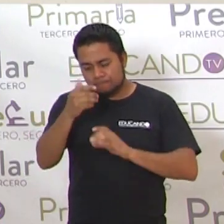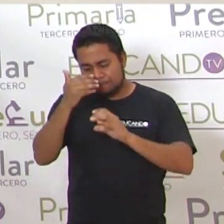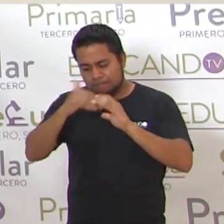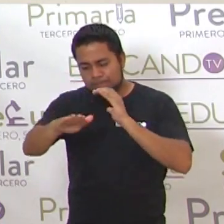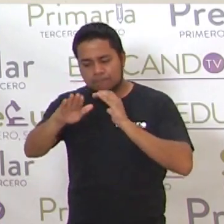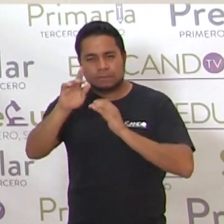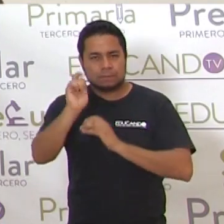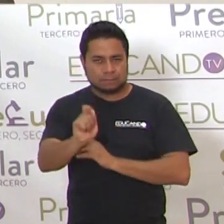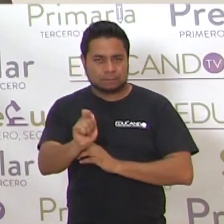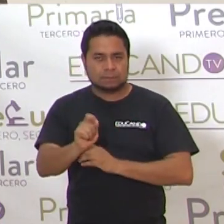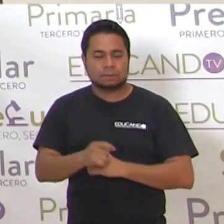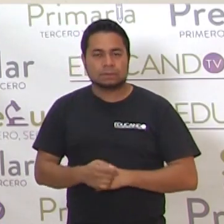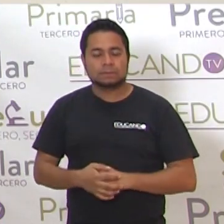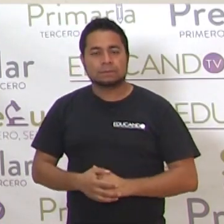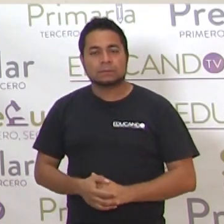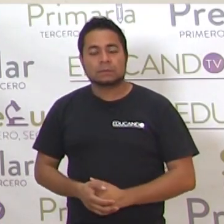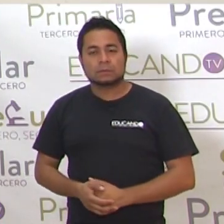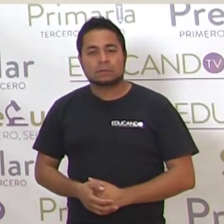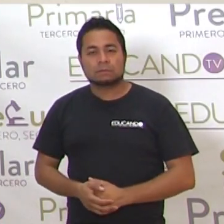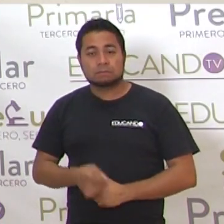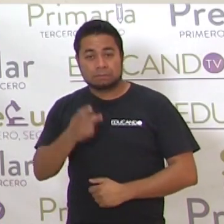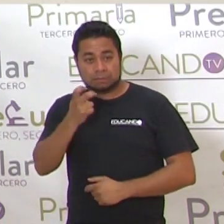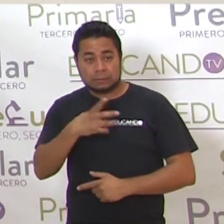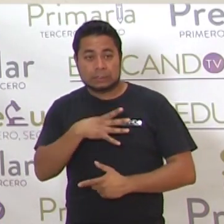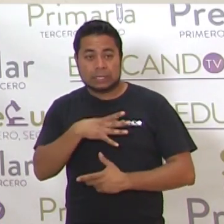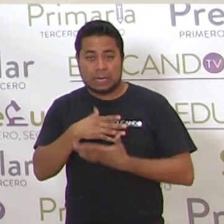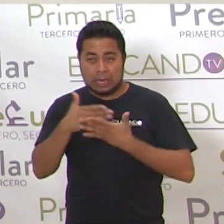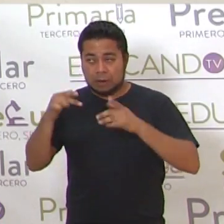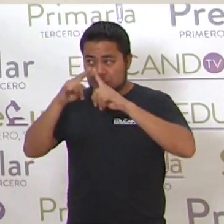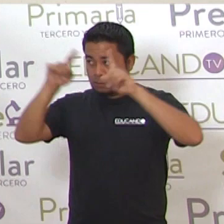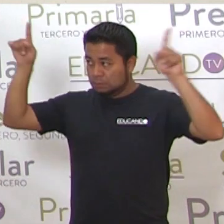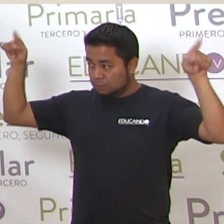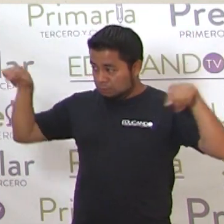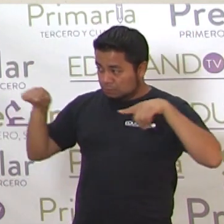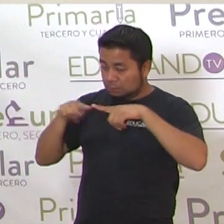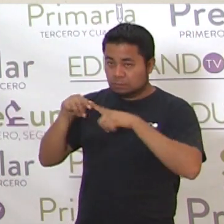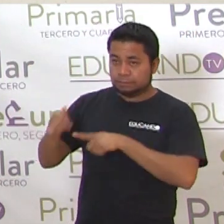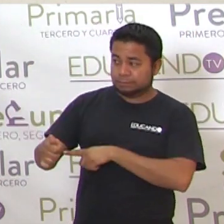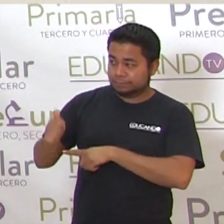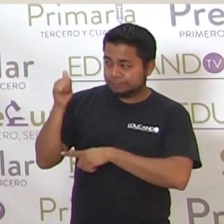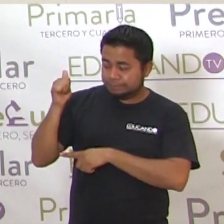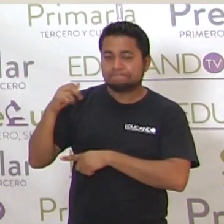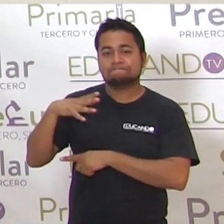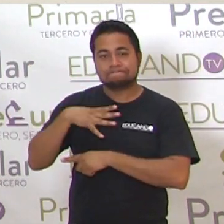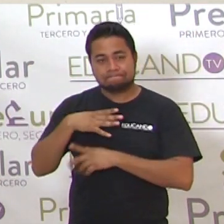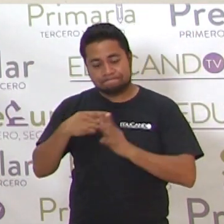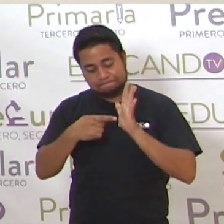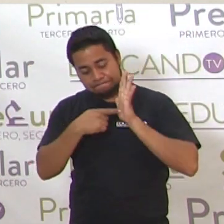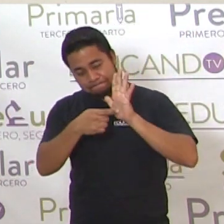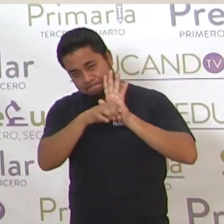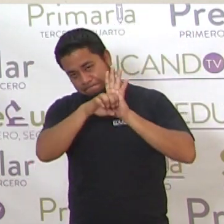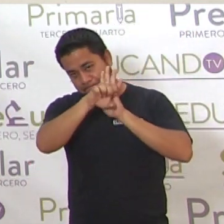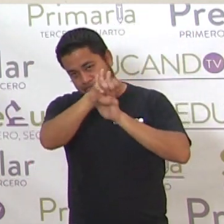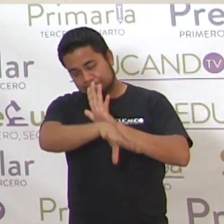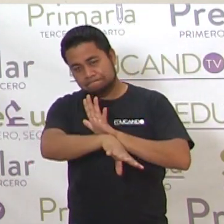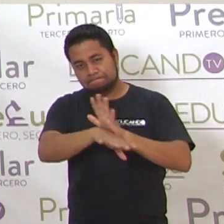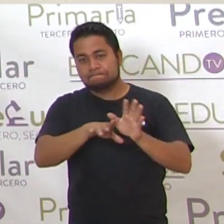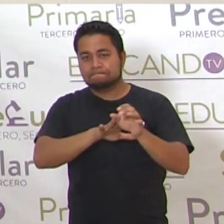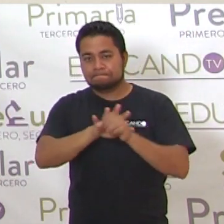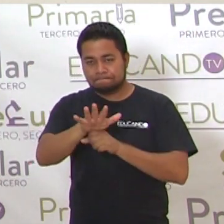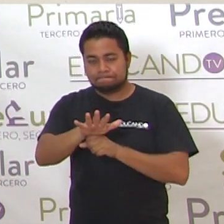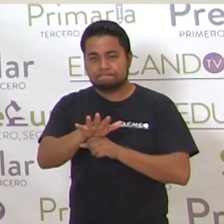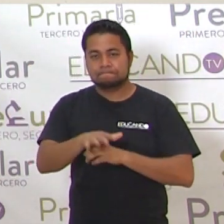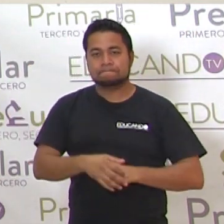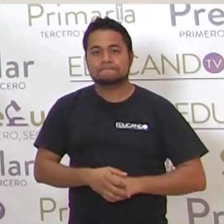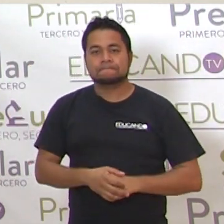para ello en la pizarra ya tenemos nuestro ejemplo el cual trabajamos